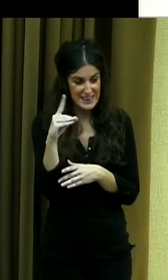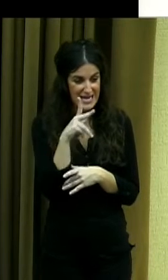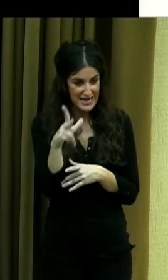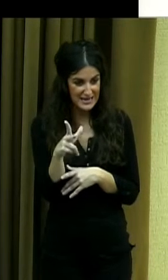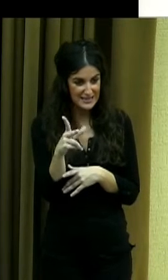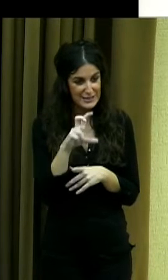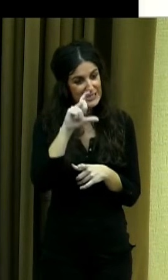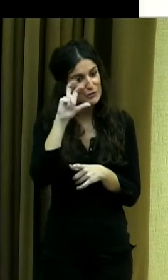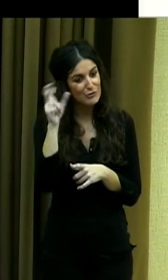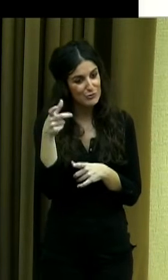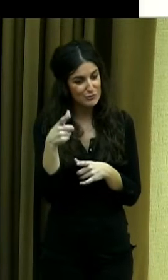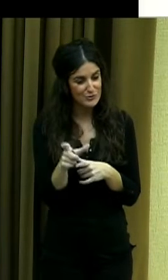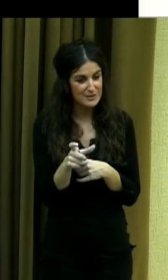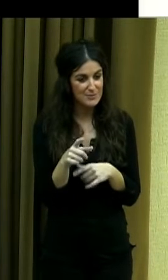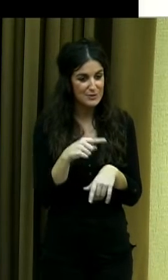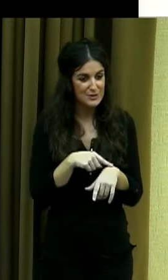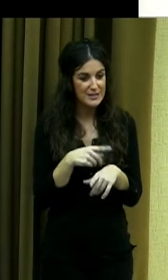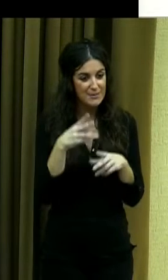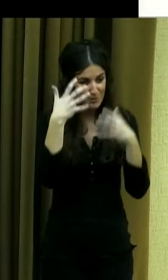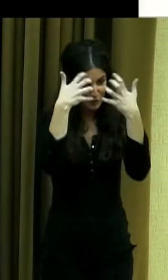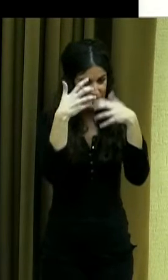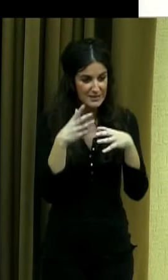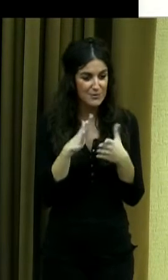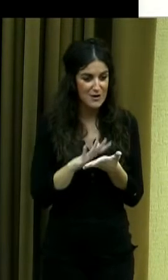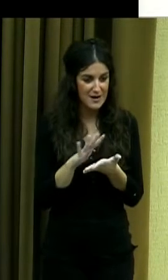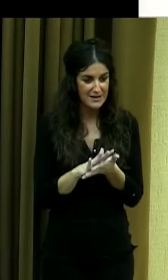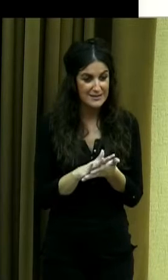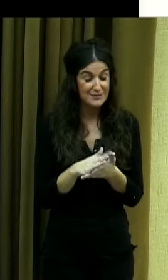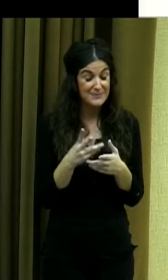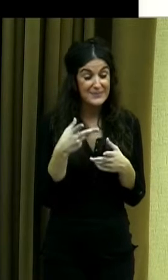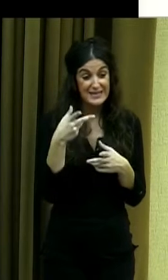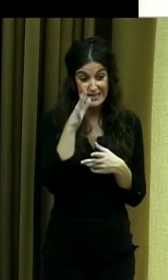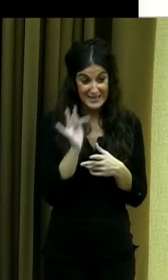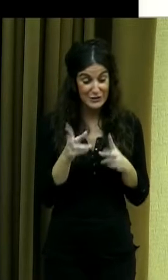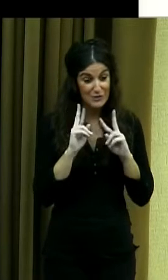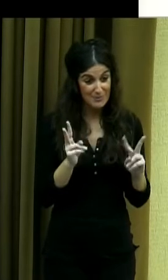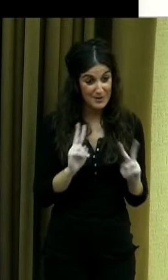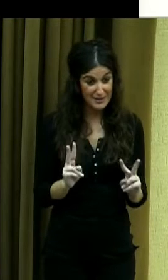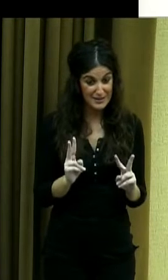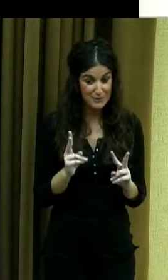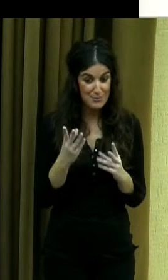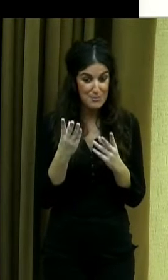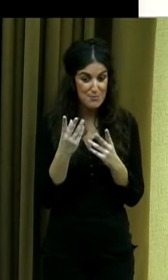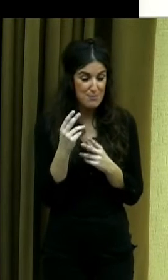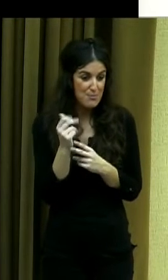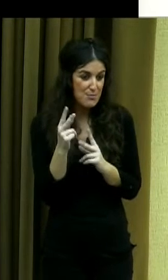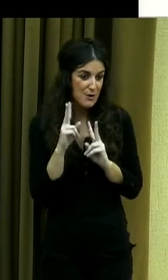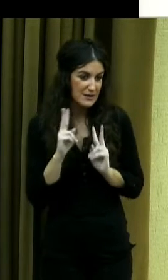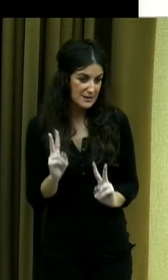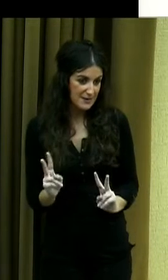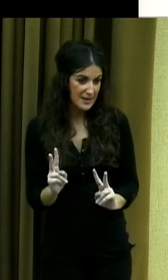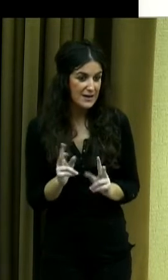que llamamos el tiempo cognitivo lento, que son niños poco hiperactivos, incluso hipoactivos, procesan lentamente